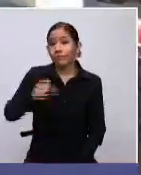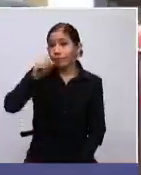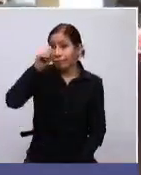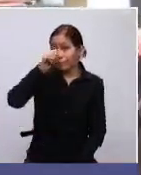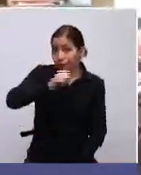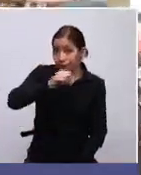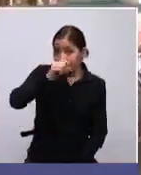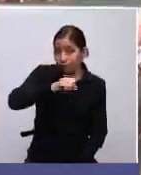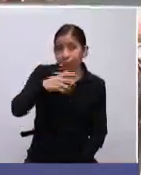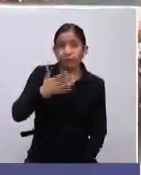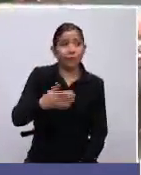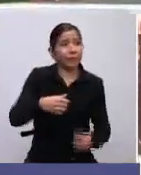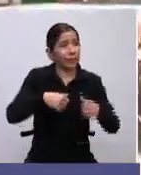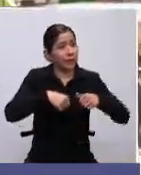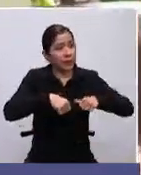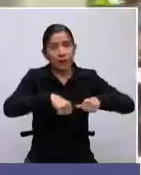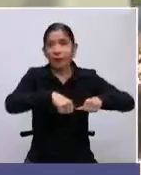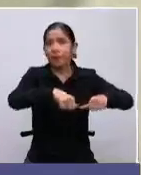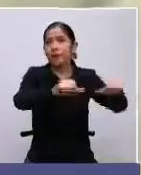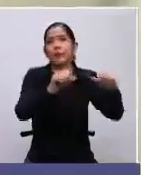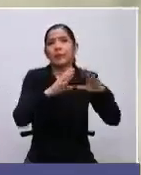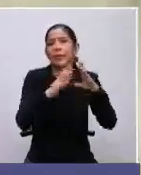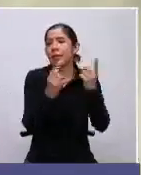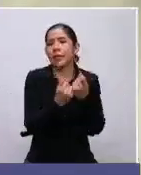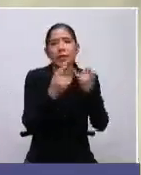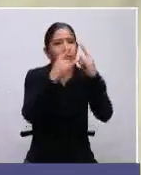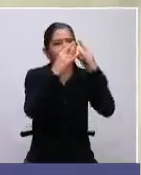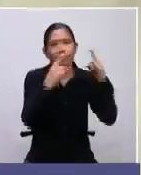Evidentemente aún continúan pasando clases.